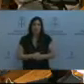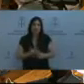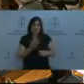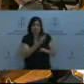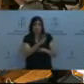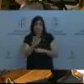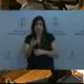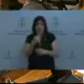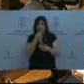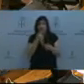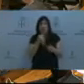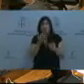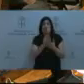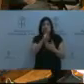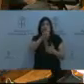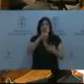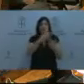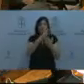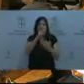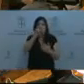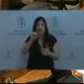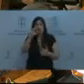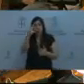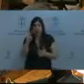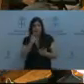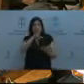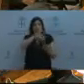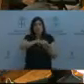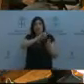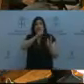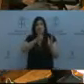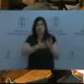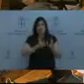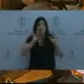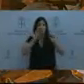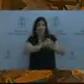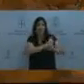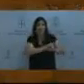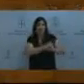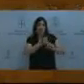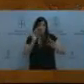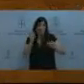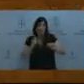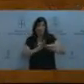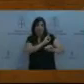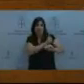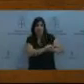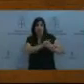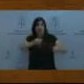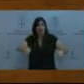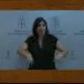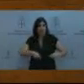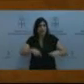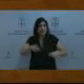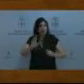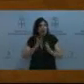el Centro Integrado de Formación Profesional del Deporte de Avilés se instale definitivamente en el edificio que ocupa actualmente el Colegio Público Virgen de las